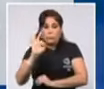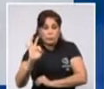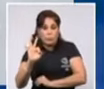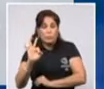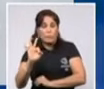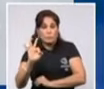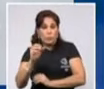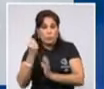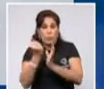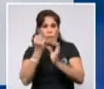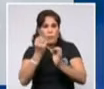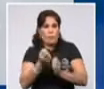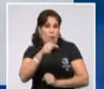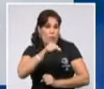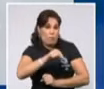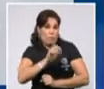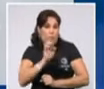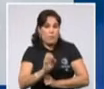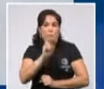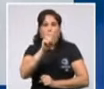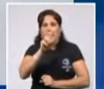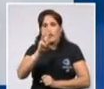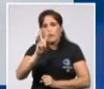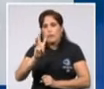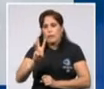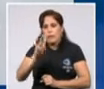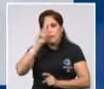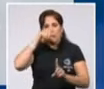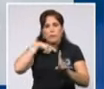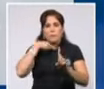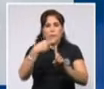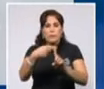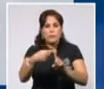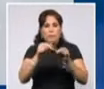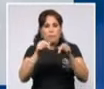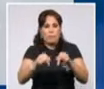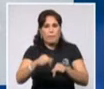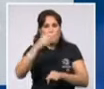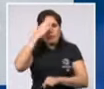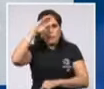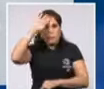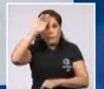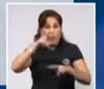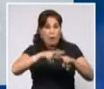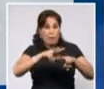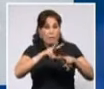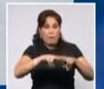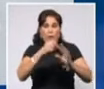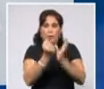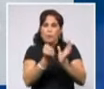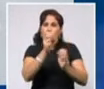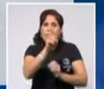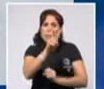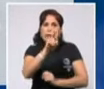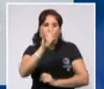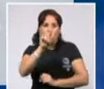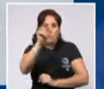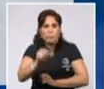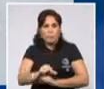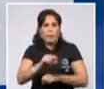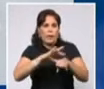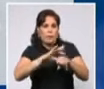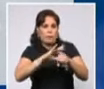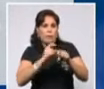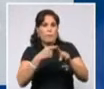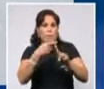fueron confirmados hoy, 23 de septiembre, en nuestro país. La Habana confirma 29 casos positivos